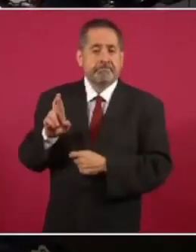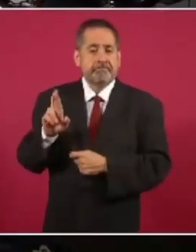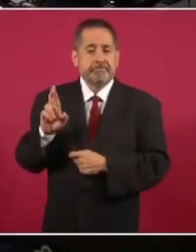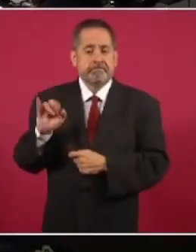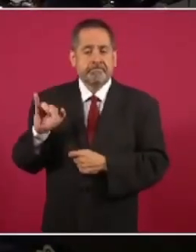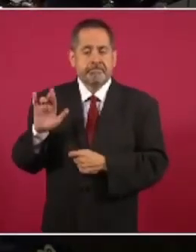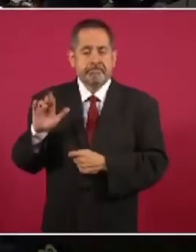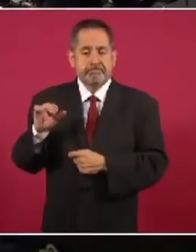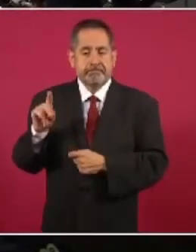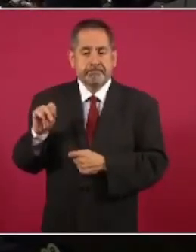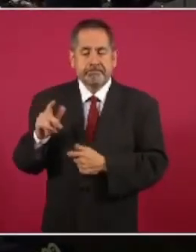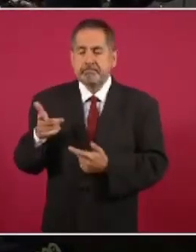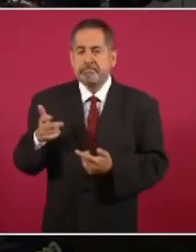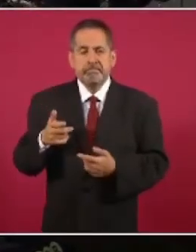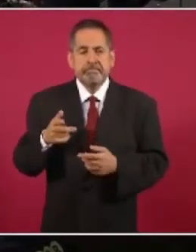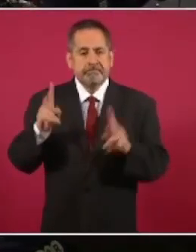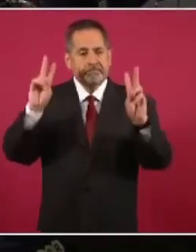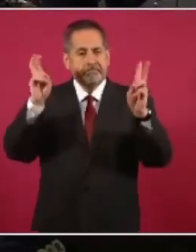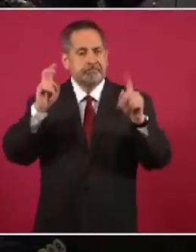Quién en los presos.